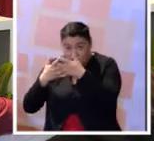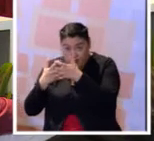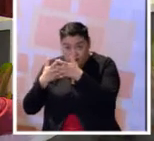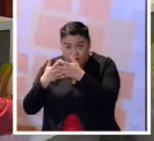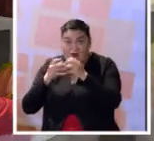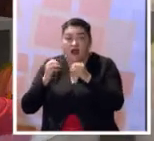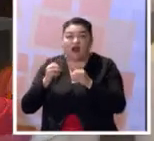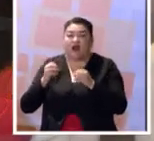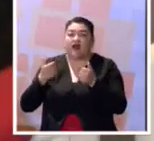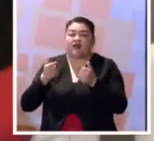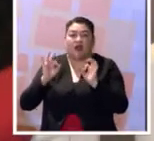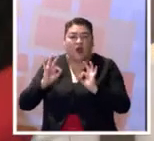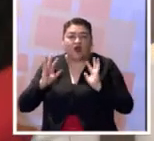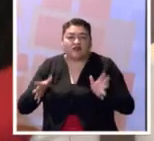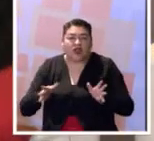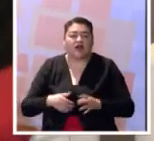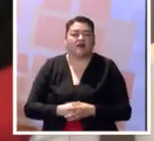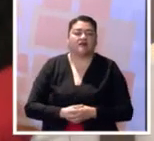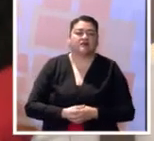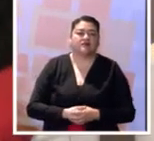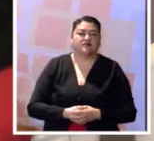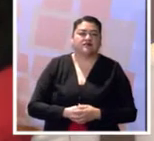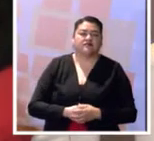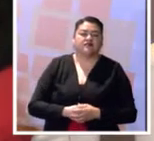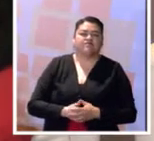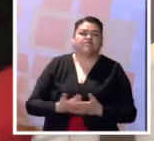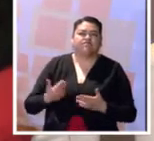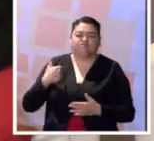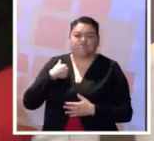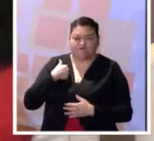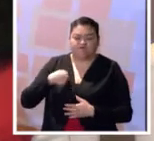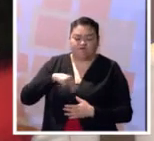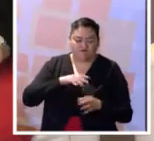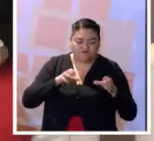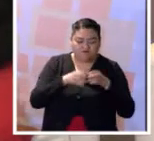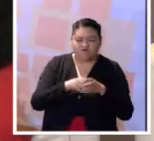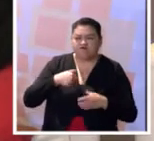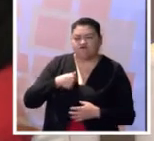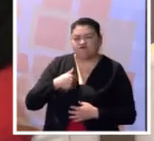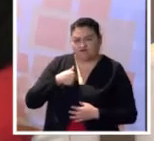Bueno, nosotros hemos visto que hay